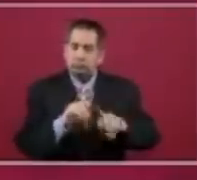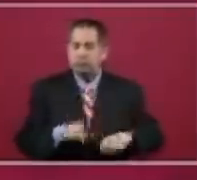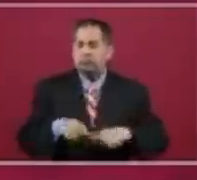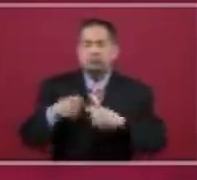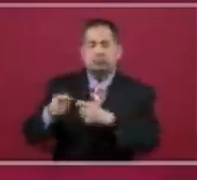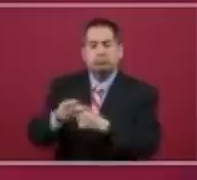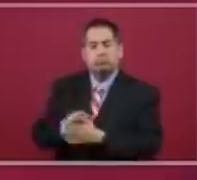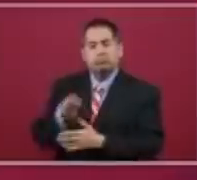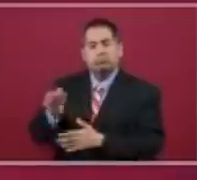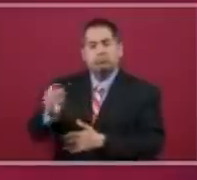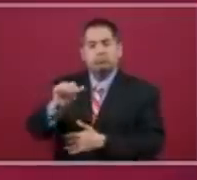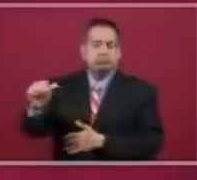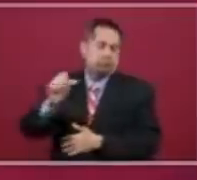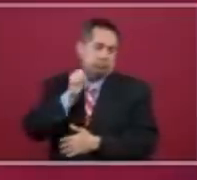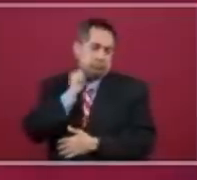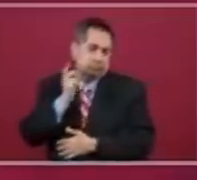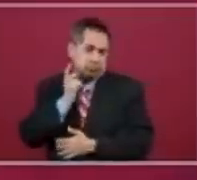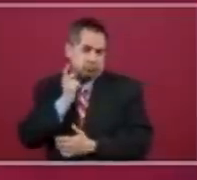Guardia Nacional.